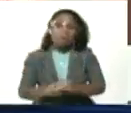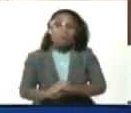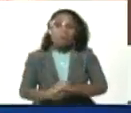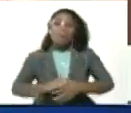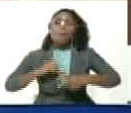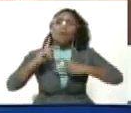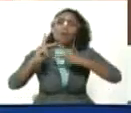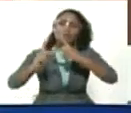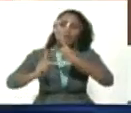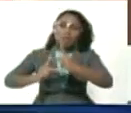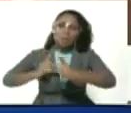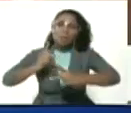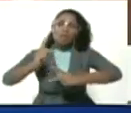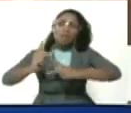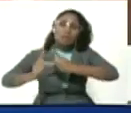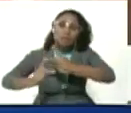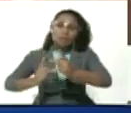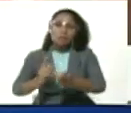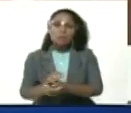Producir